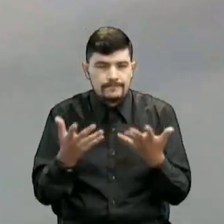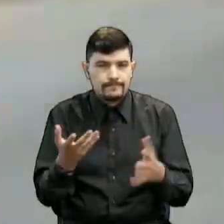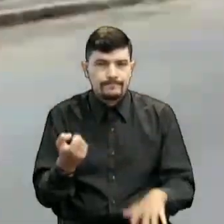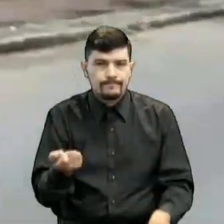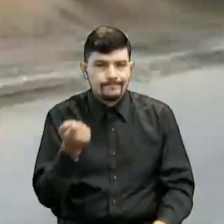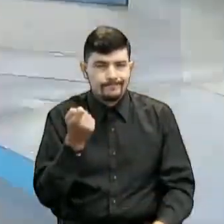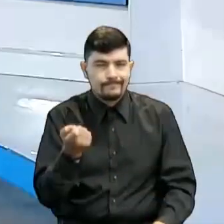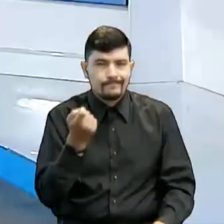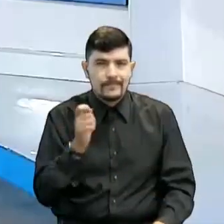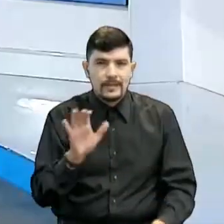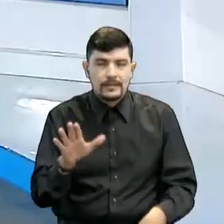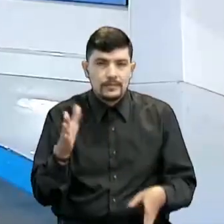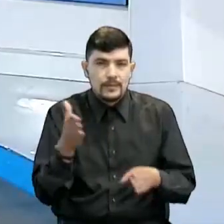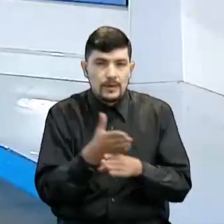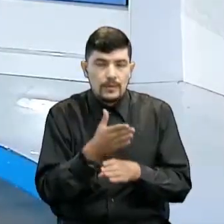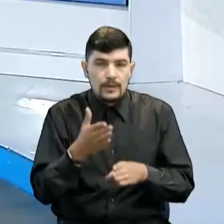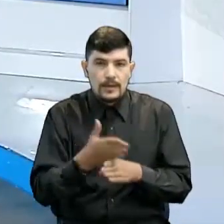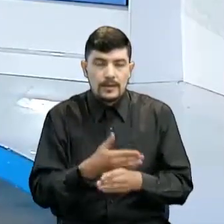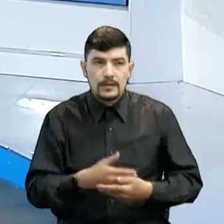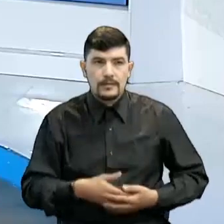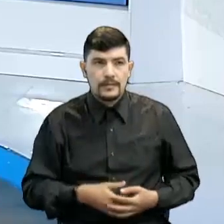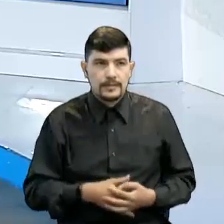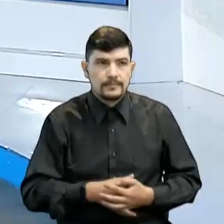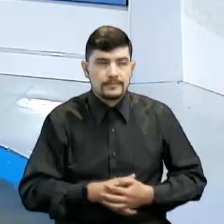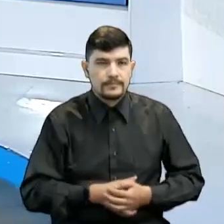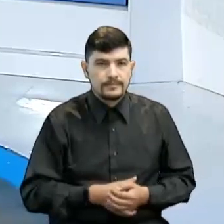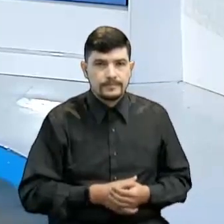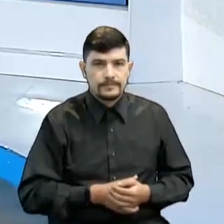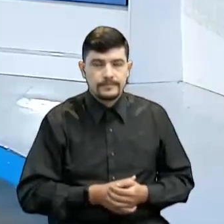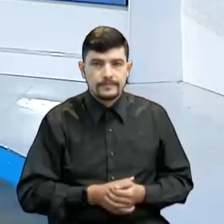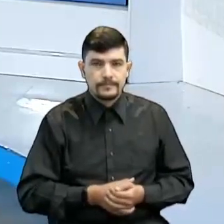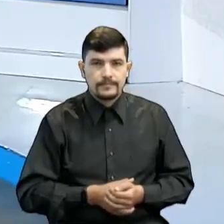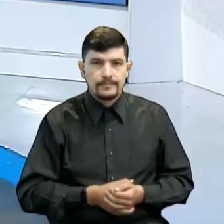Lamentablemente ese es el problema. Que no hay autoridad.